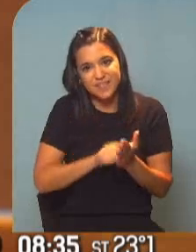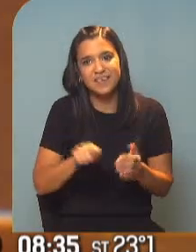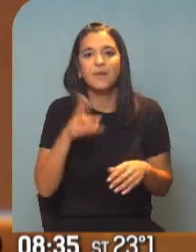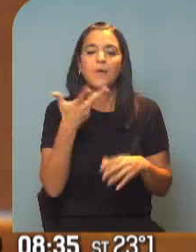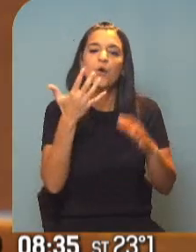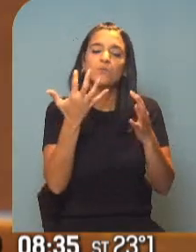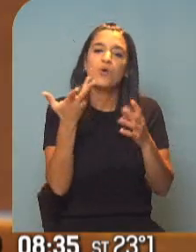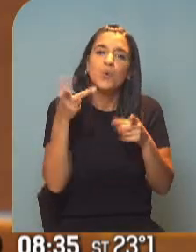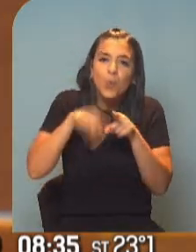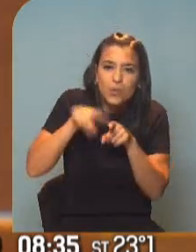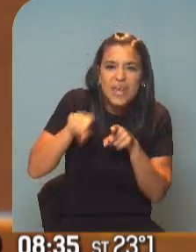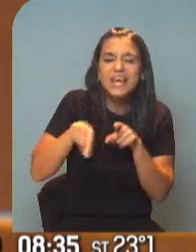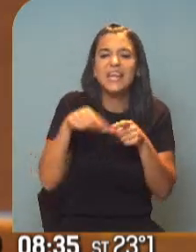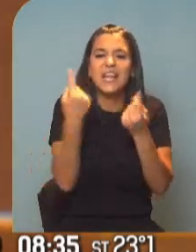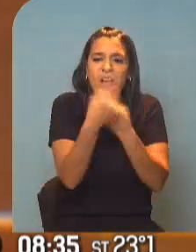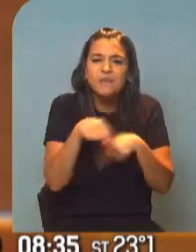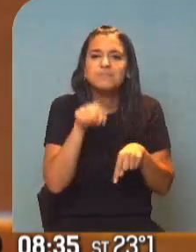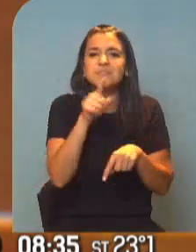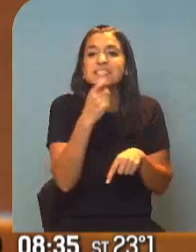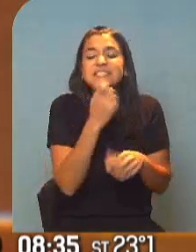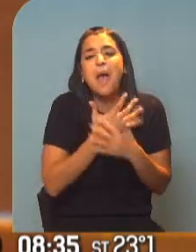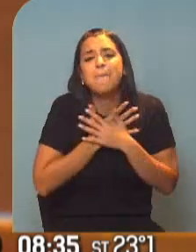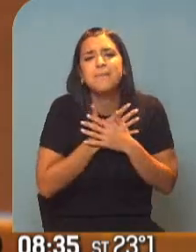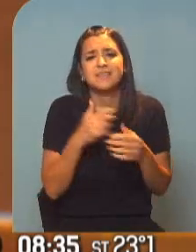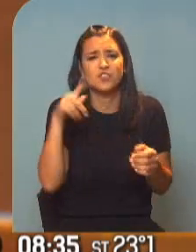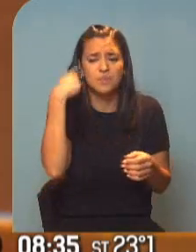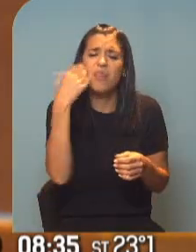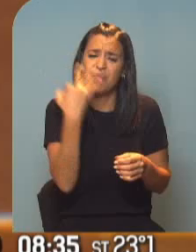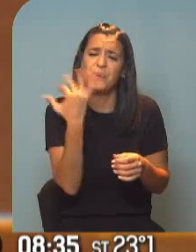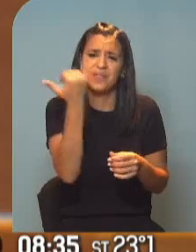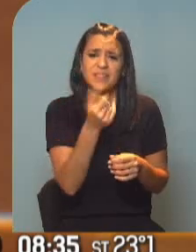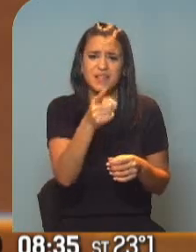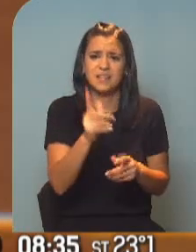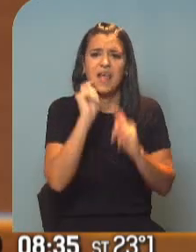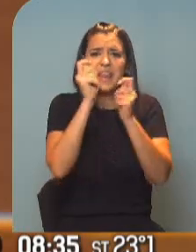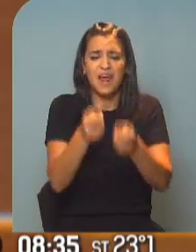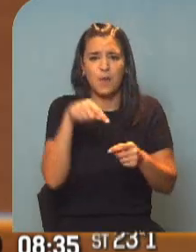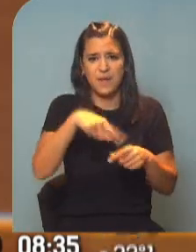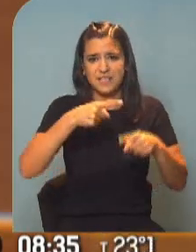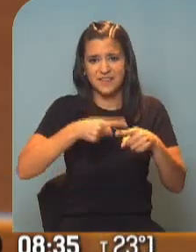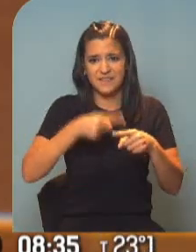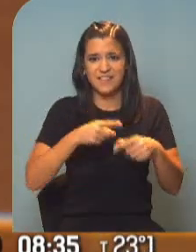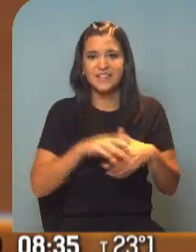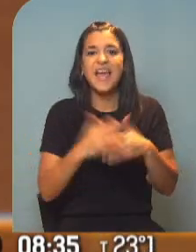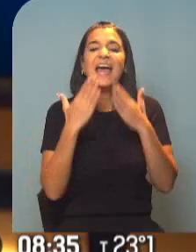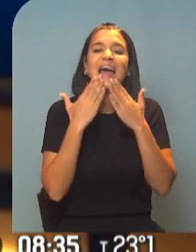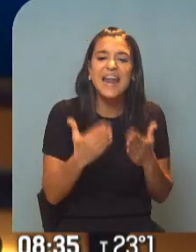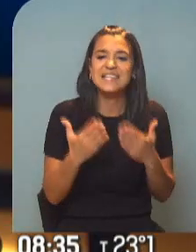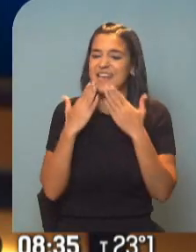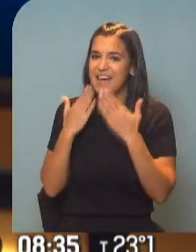la rutina todo desde qué manera si además a los animales tienes que leerlo es un regalo para esta fiesta gracias